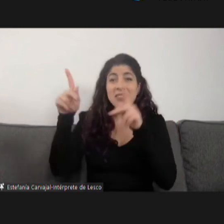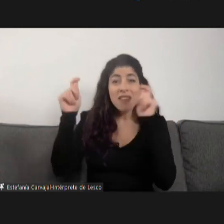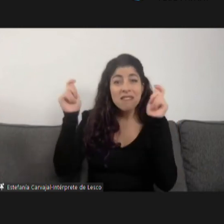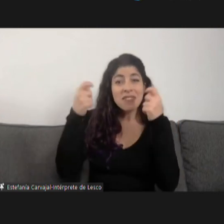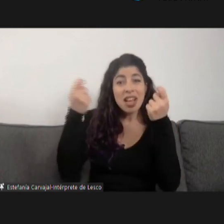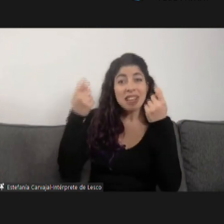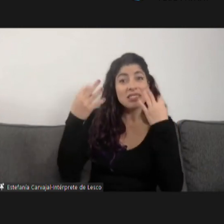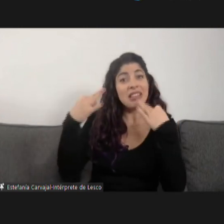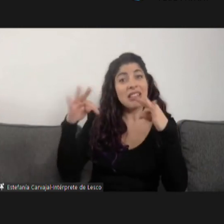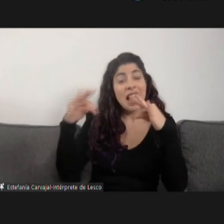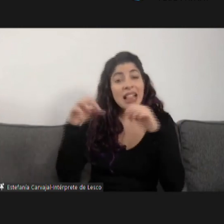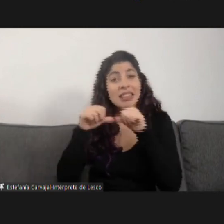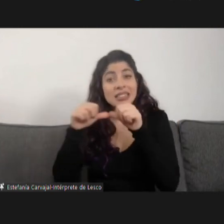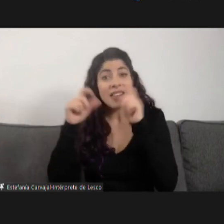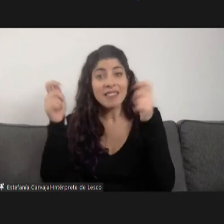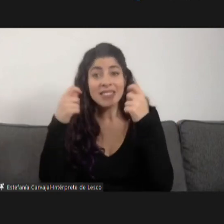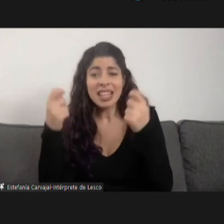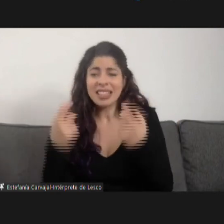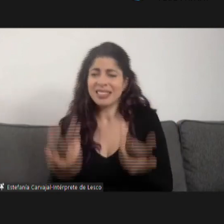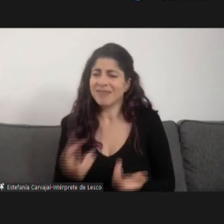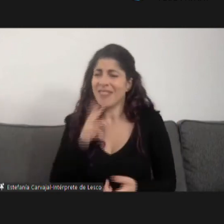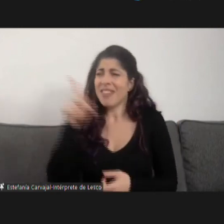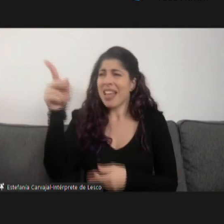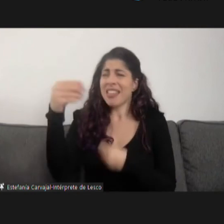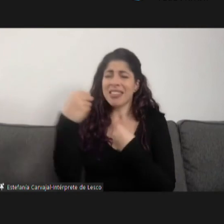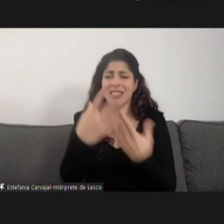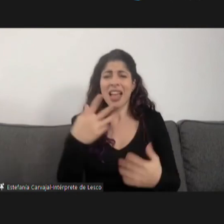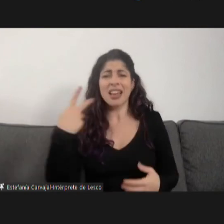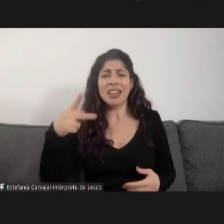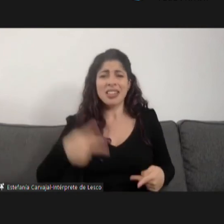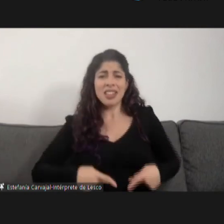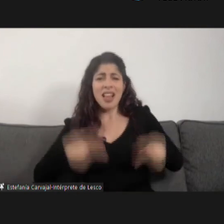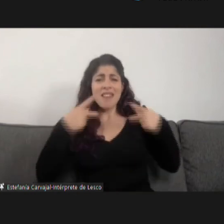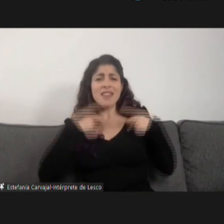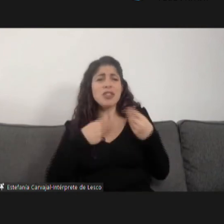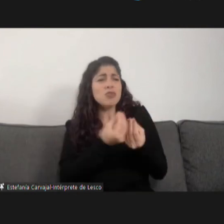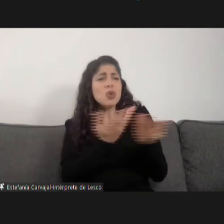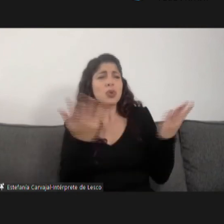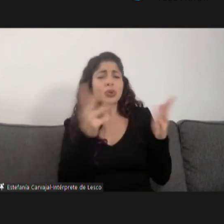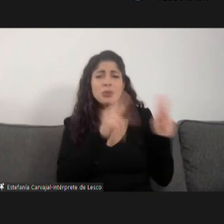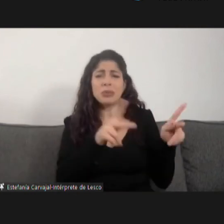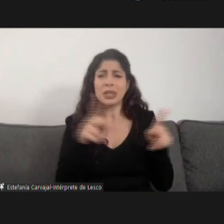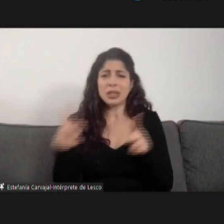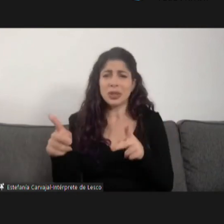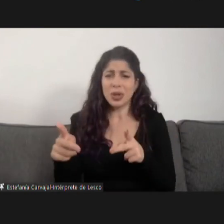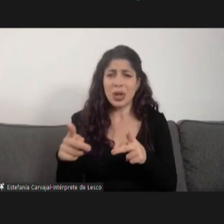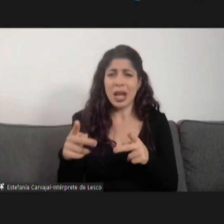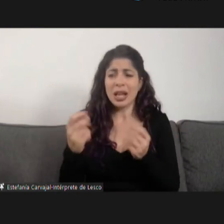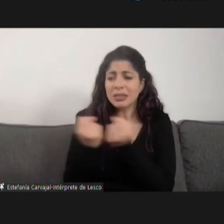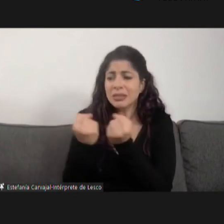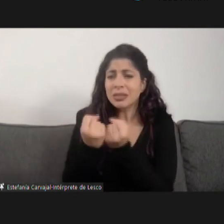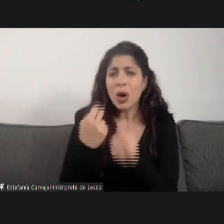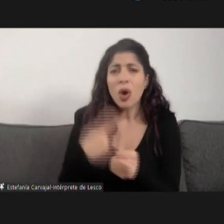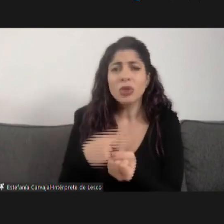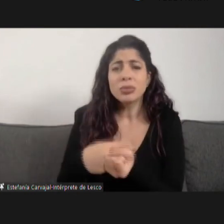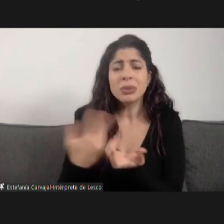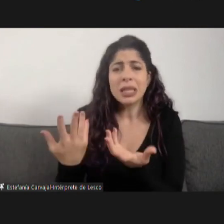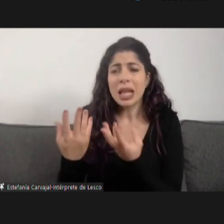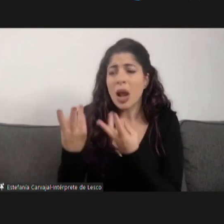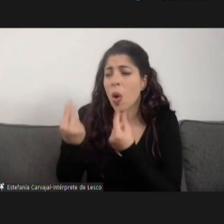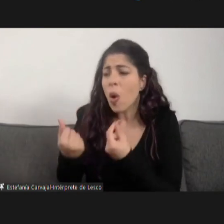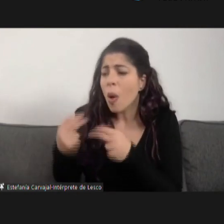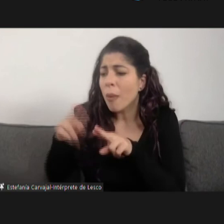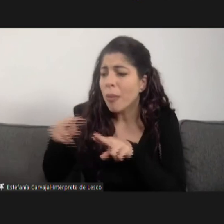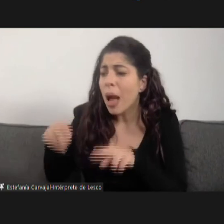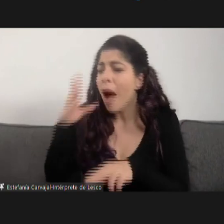de hacerlas, de verdad que están poniendo en riesgo la vida de muchas personas, la capacidad del sistema hospitalario de atender al abuelo,